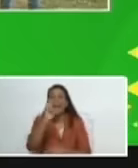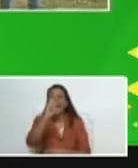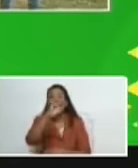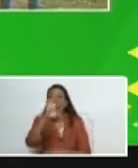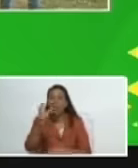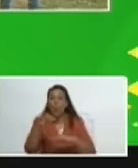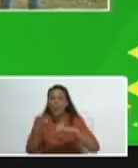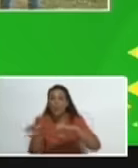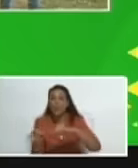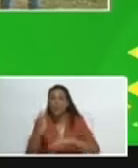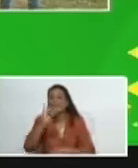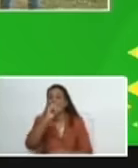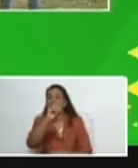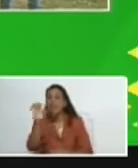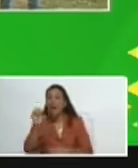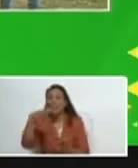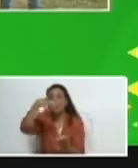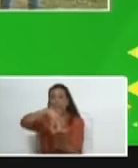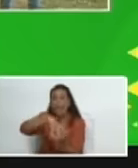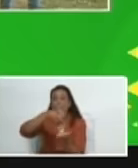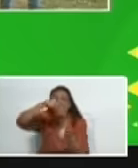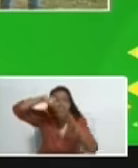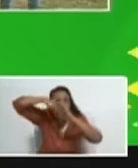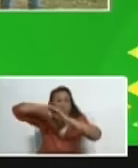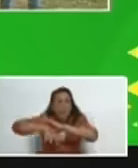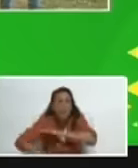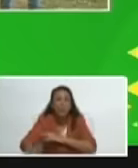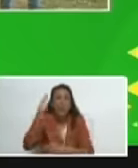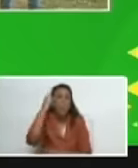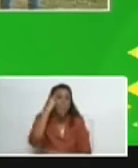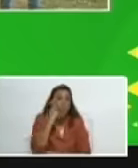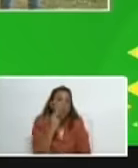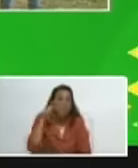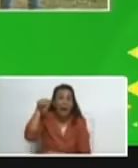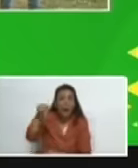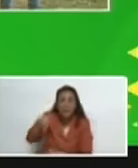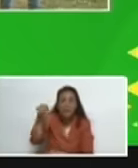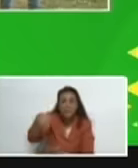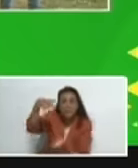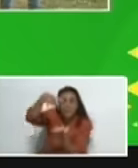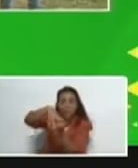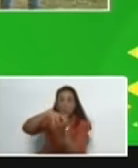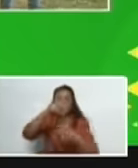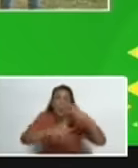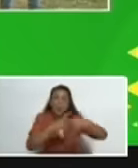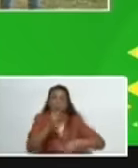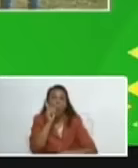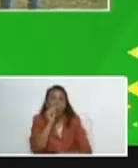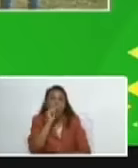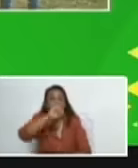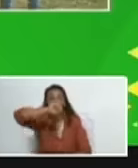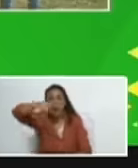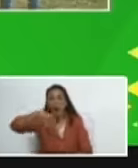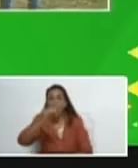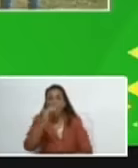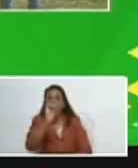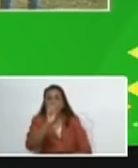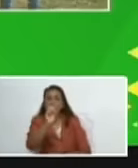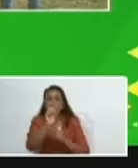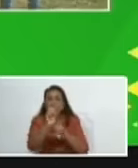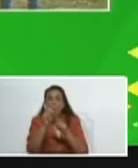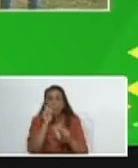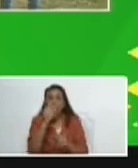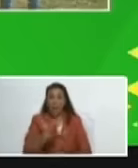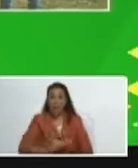Encanto, municipio Piar, en la profundidad del Estado Bolívar. Allá está el productor agrícola José Rafael Rodríguez y